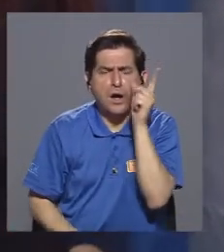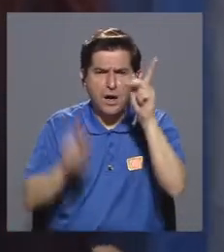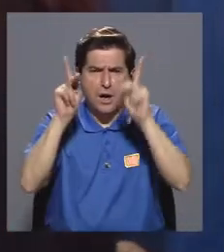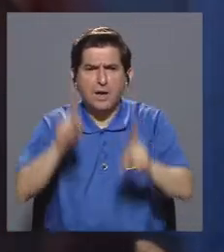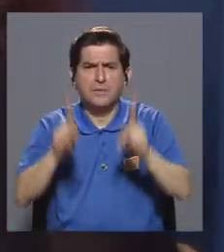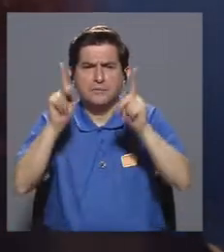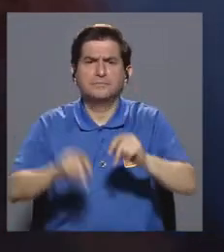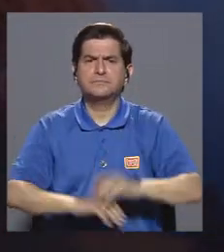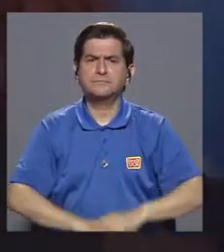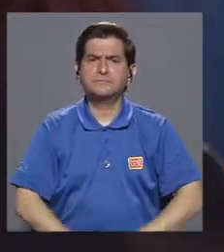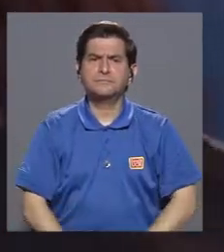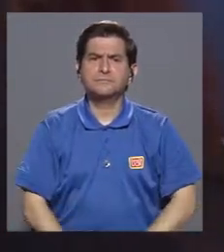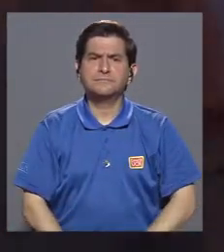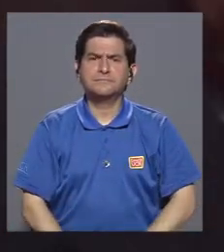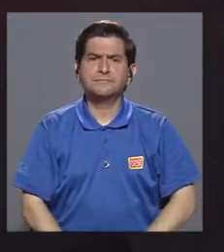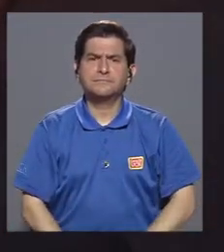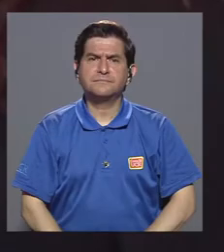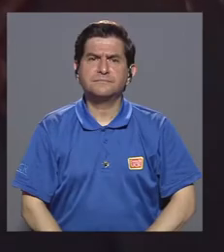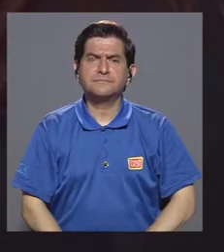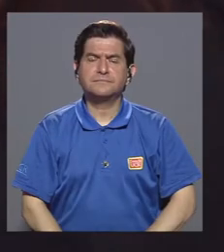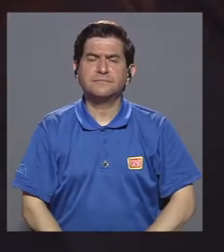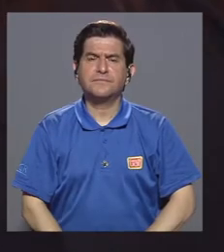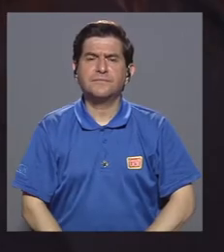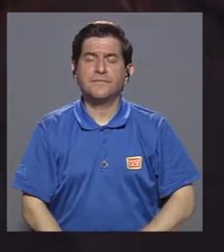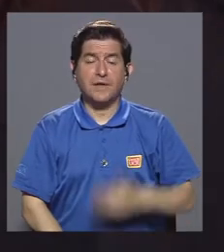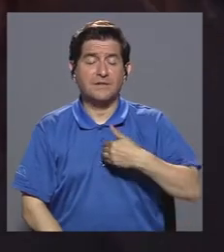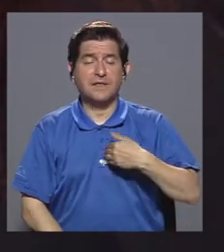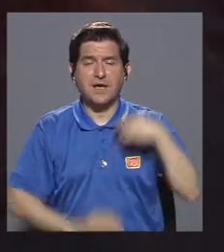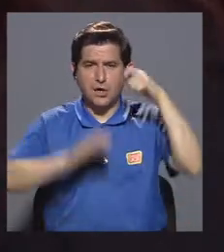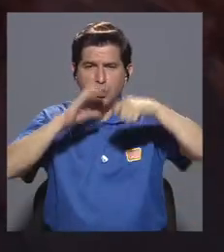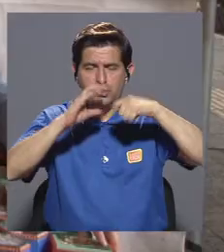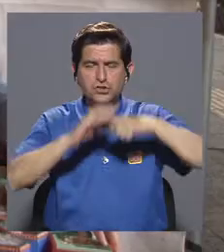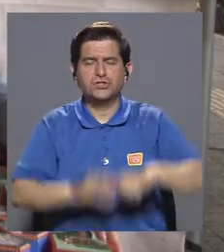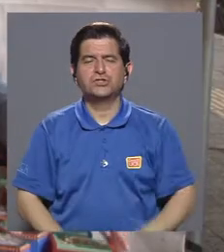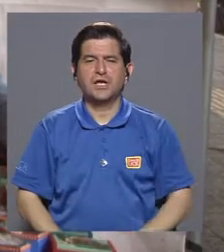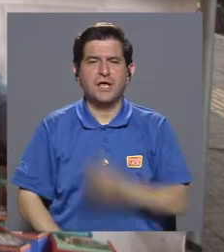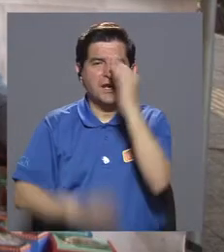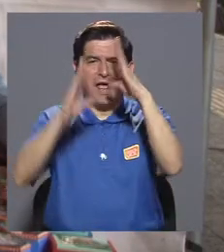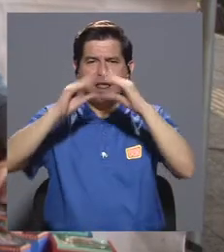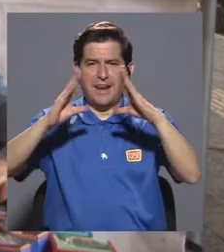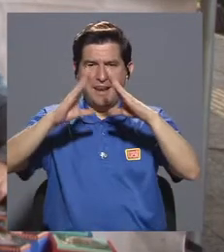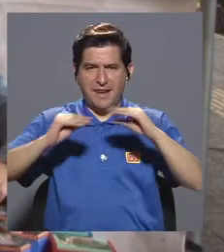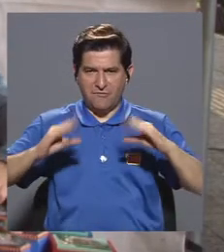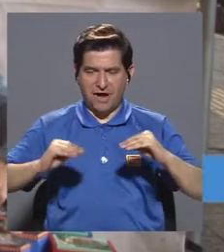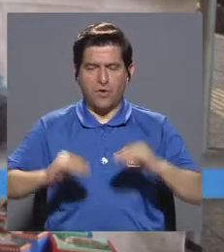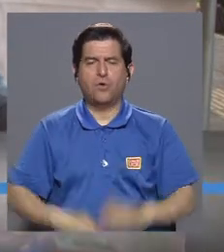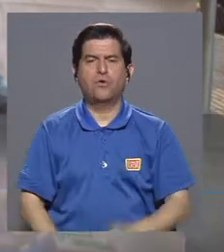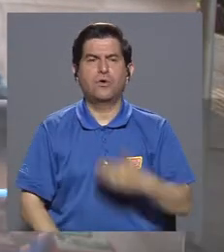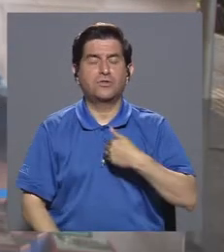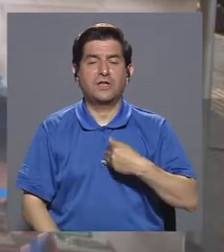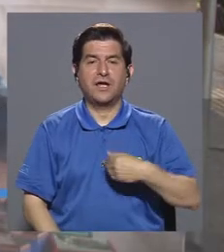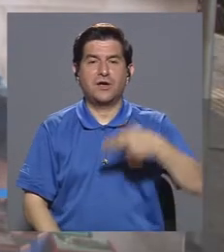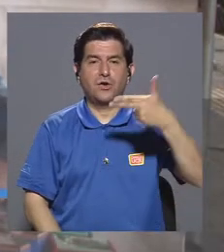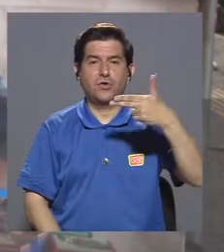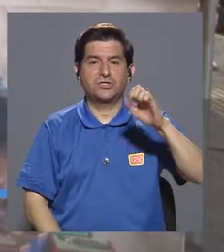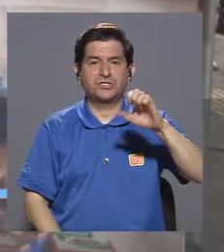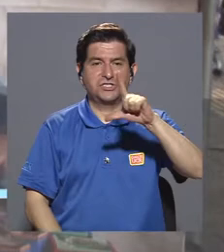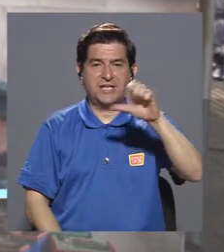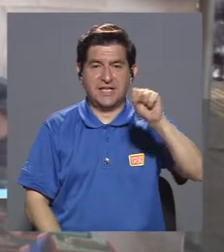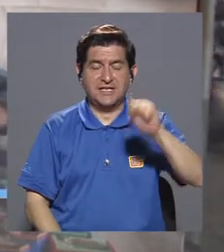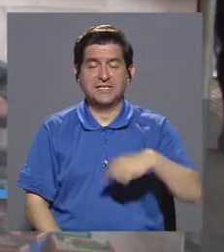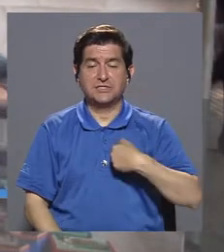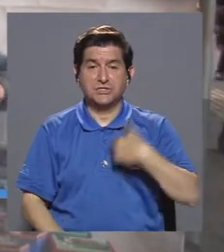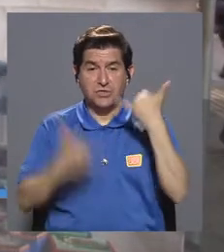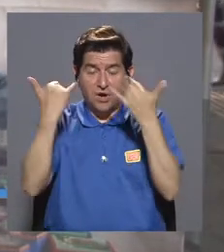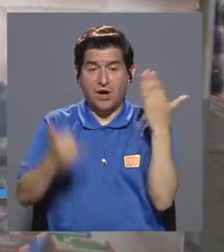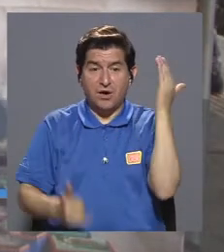curiosidad entre las personas. Tengo el cine Líbano, también tengo, bueno, tengo Chelles, que ahora